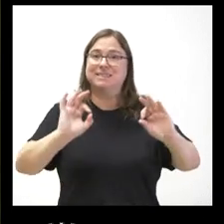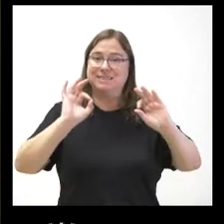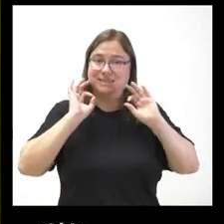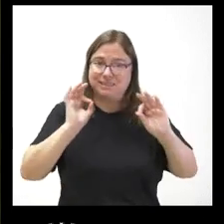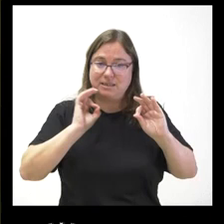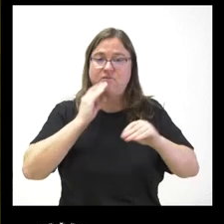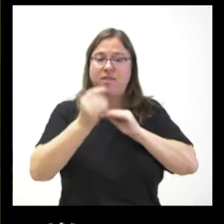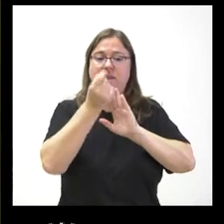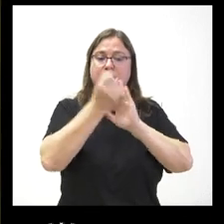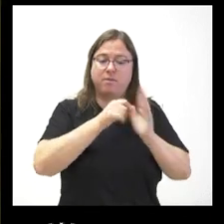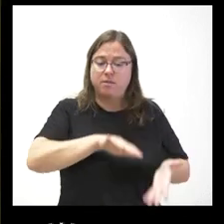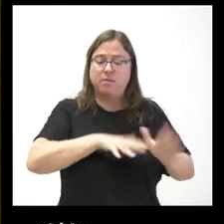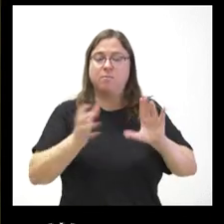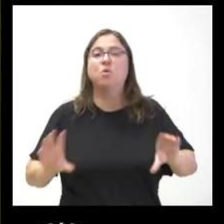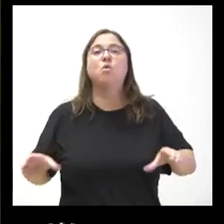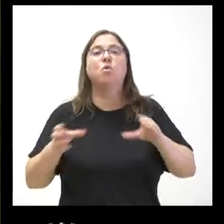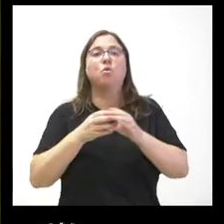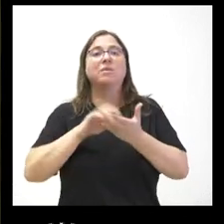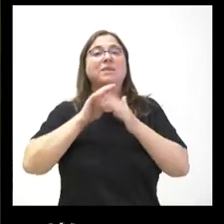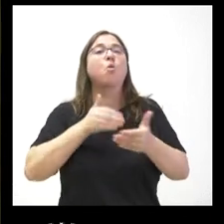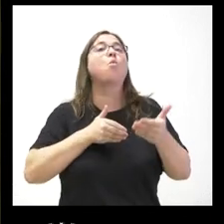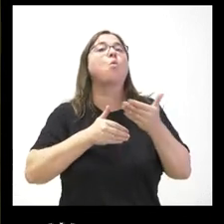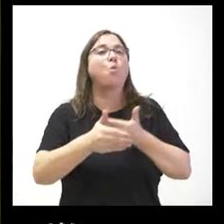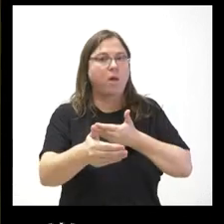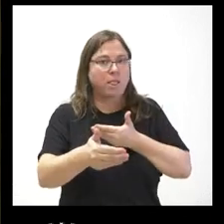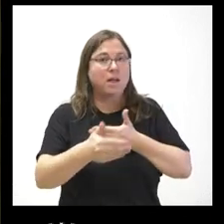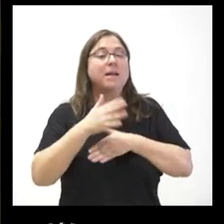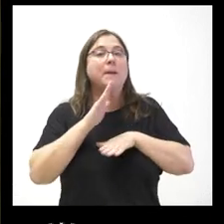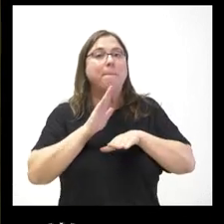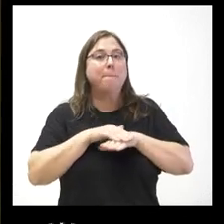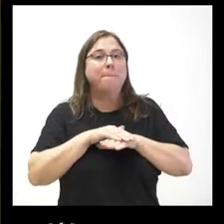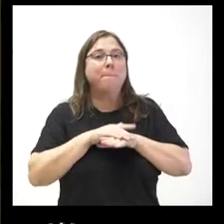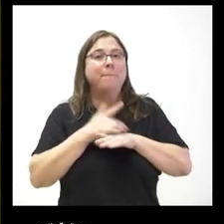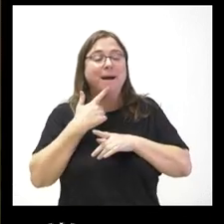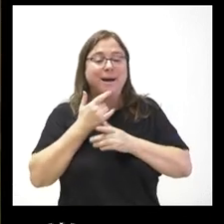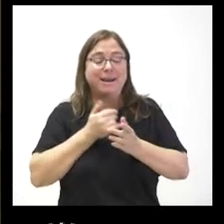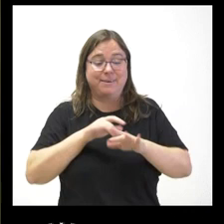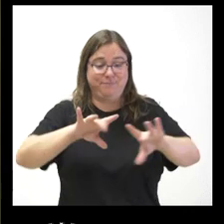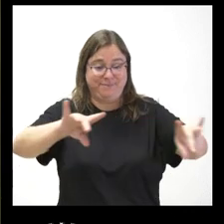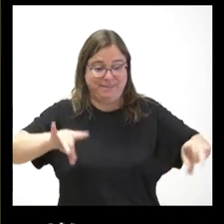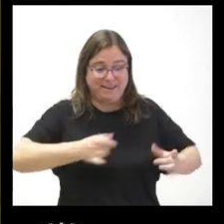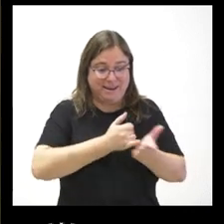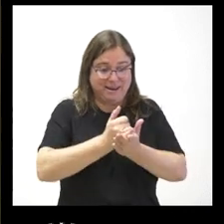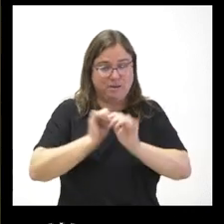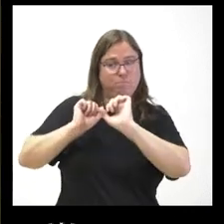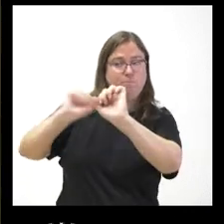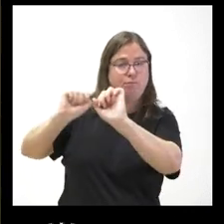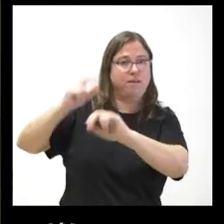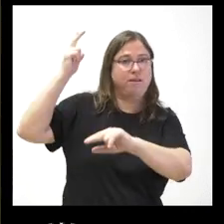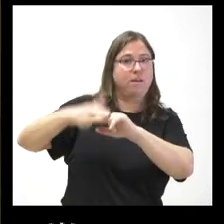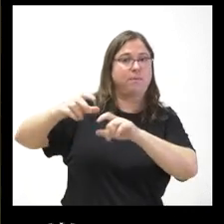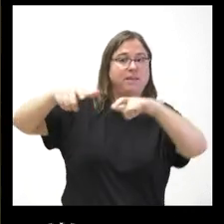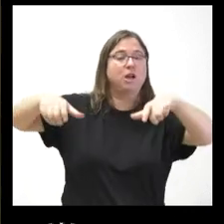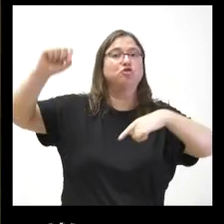junta de Castilla León y en qué calendario para para blindar digamos los terrenos agrícolas de la instalación de parques solares y lo